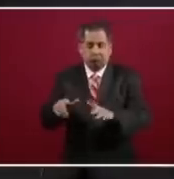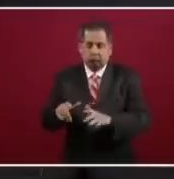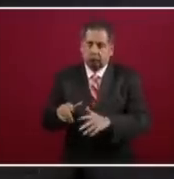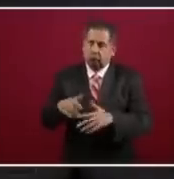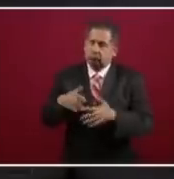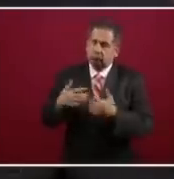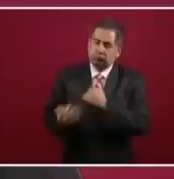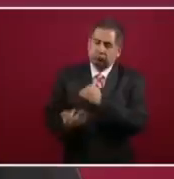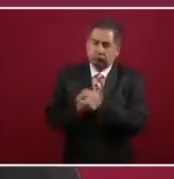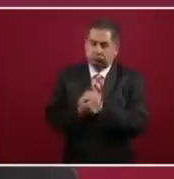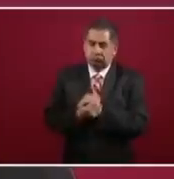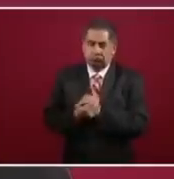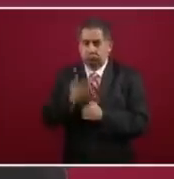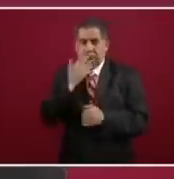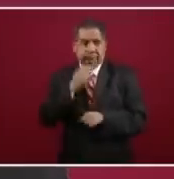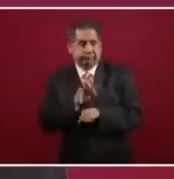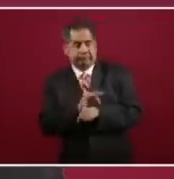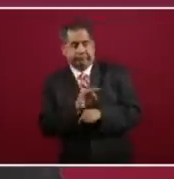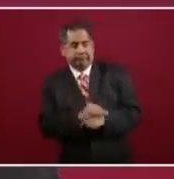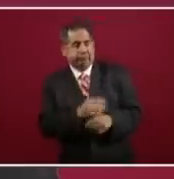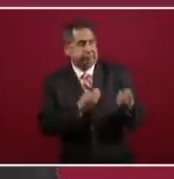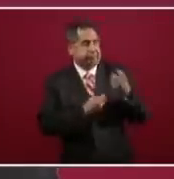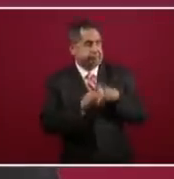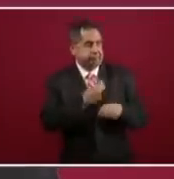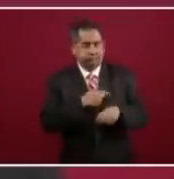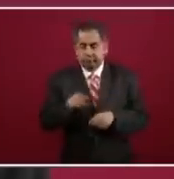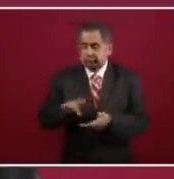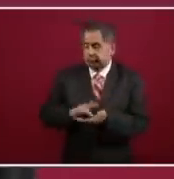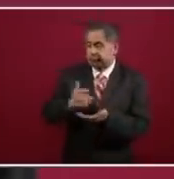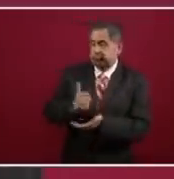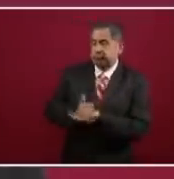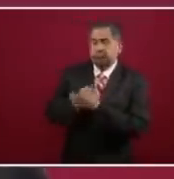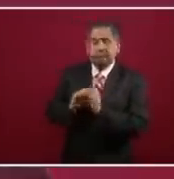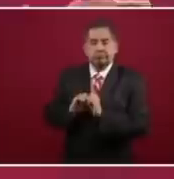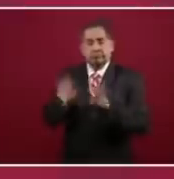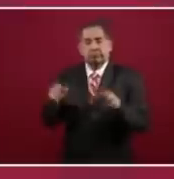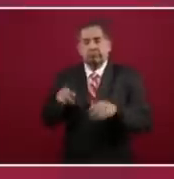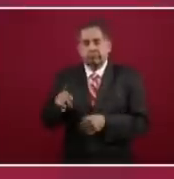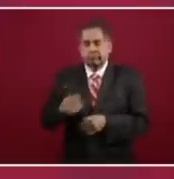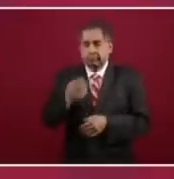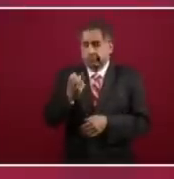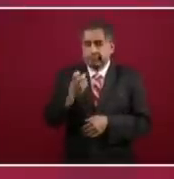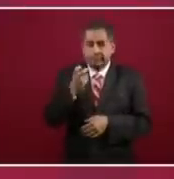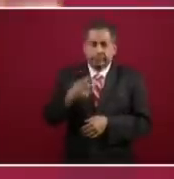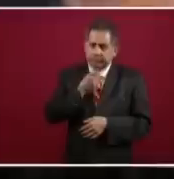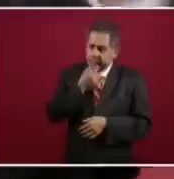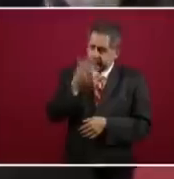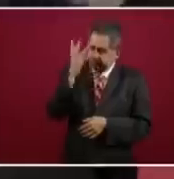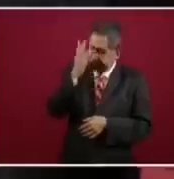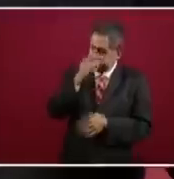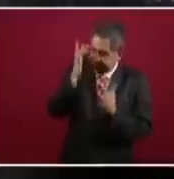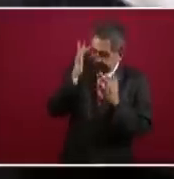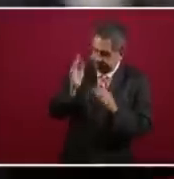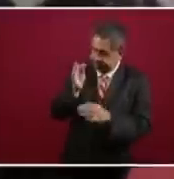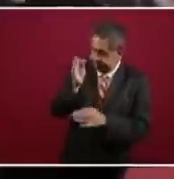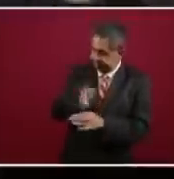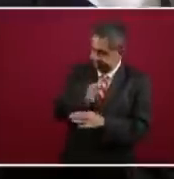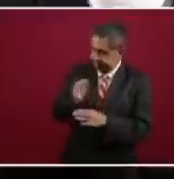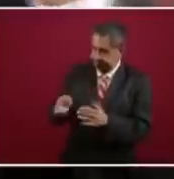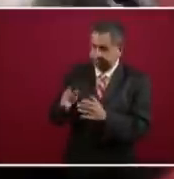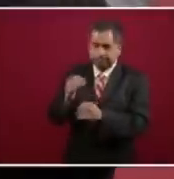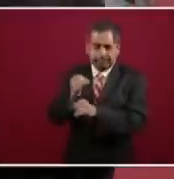no tendríamos defensa por eso digo las benditas redes sociales aún cuando